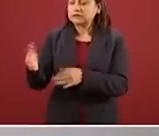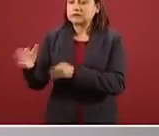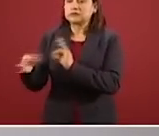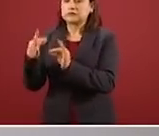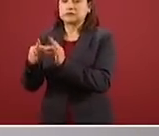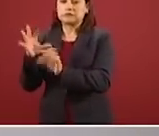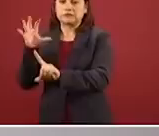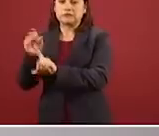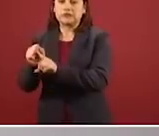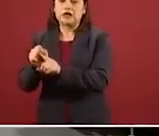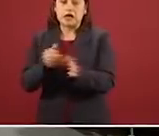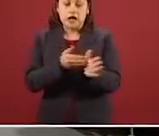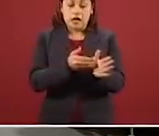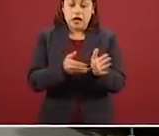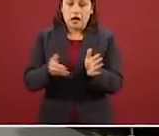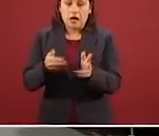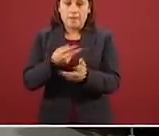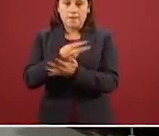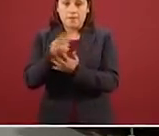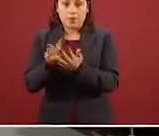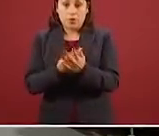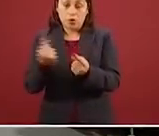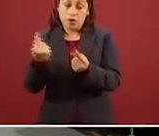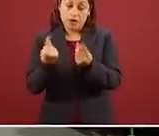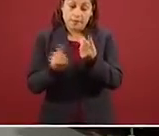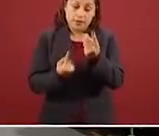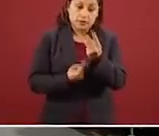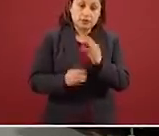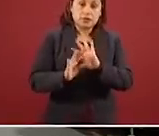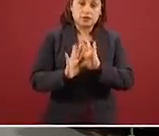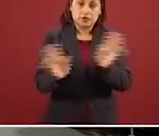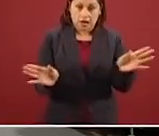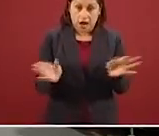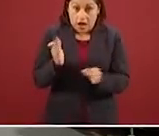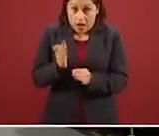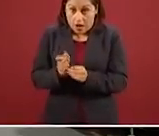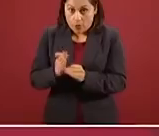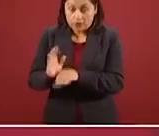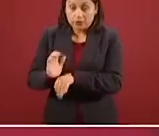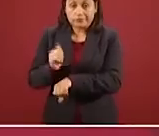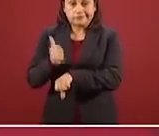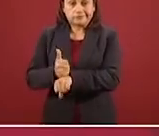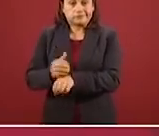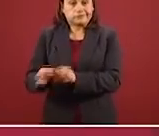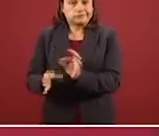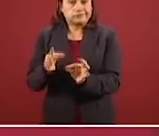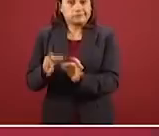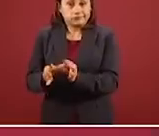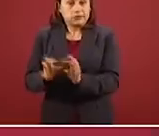programas, pero ya los tenemos establecidos, ya se tienen que ir las